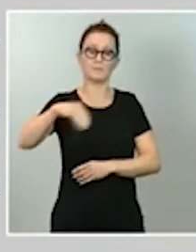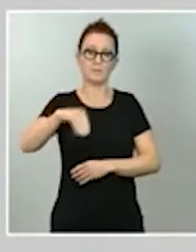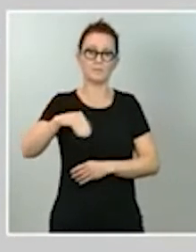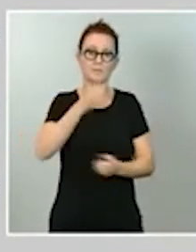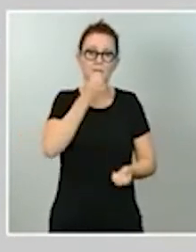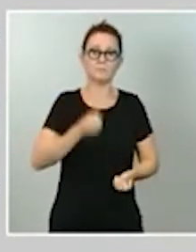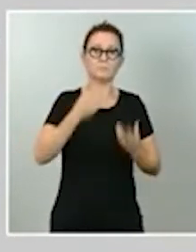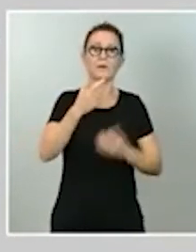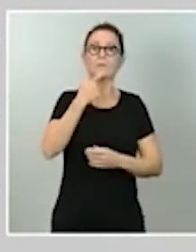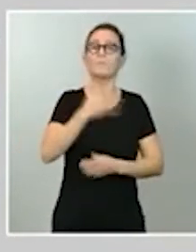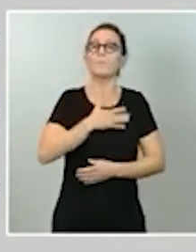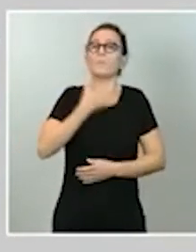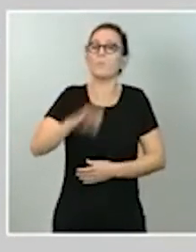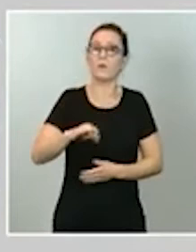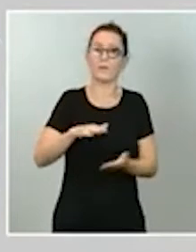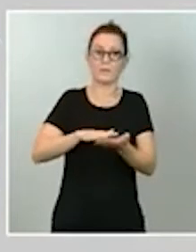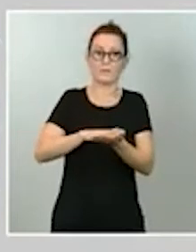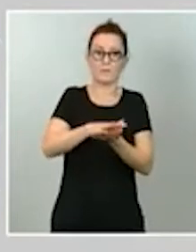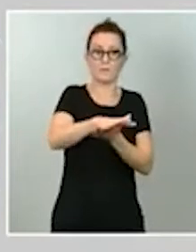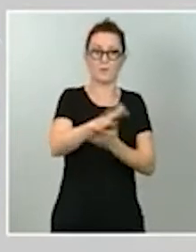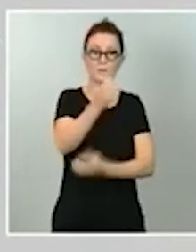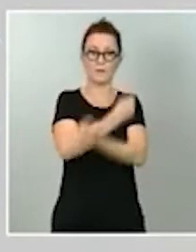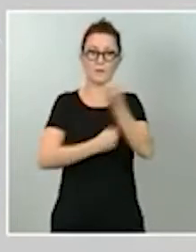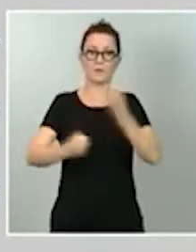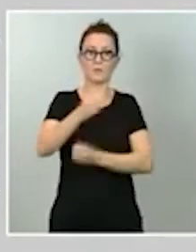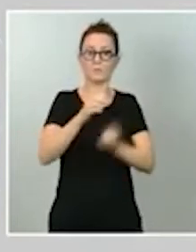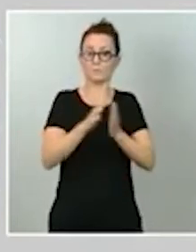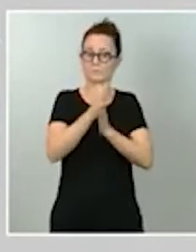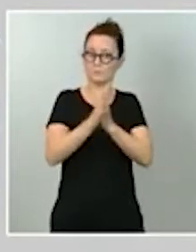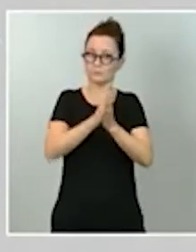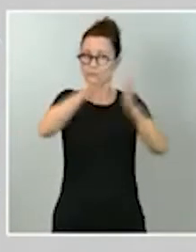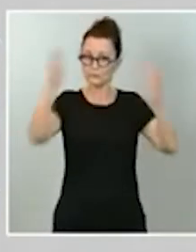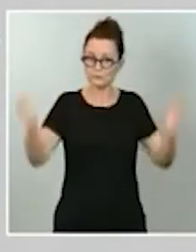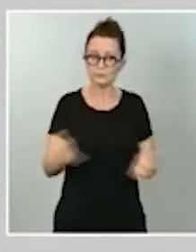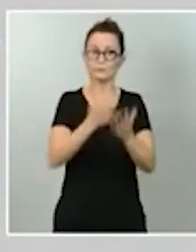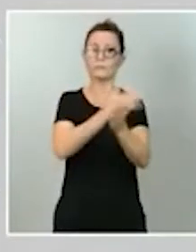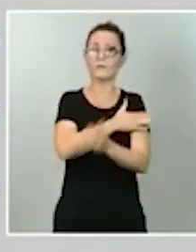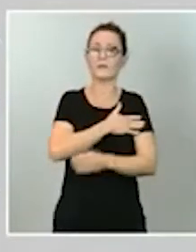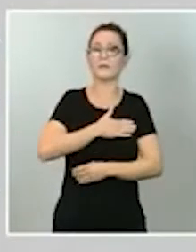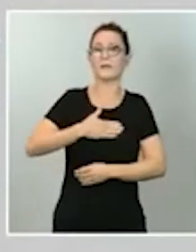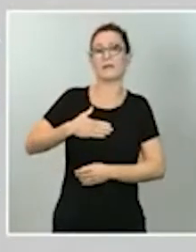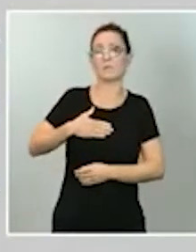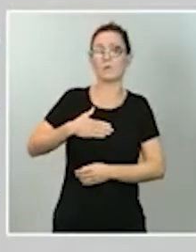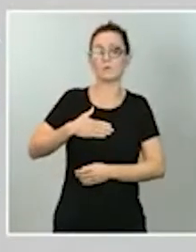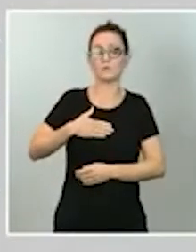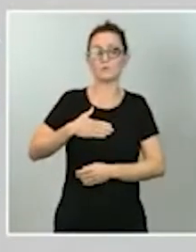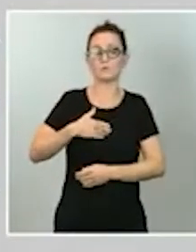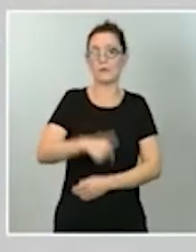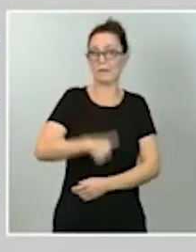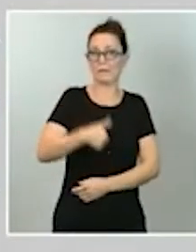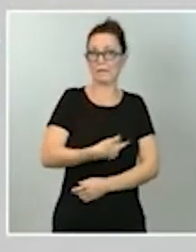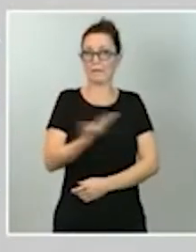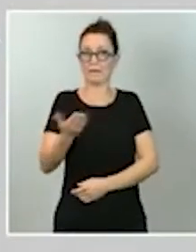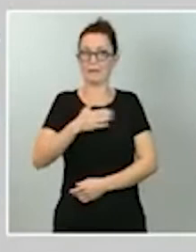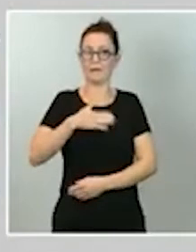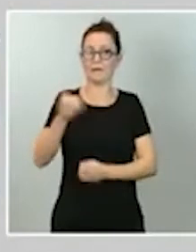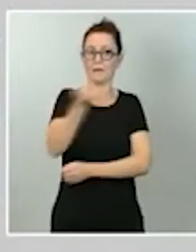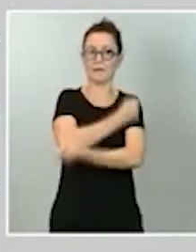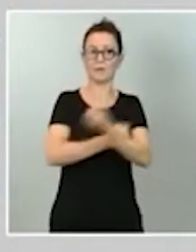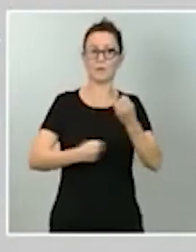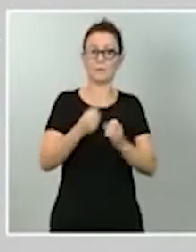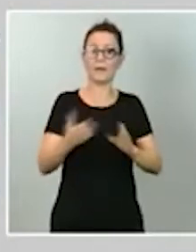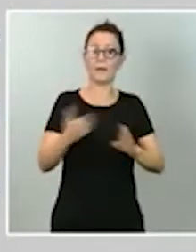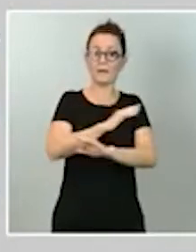en relación con el estímulo que queremos imprimir al conjunto de nuestra economía y antes de entrar en estos números